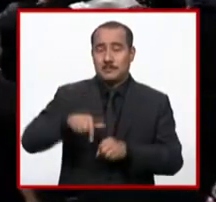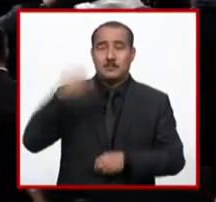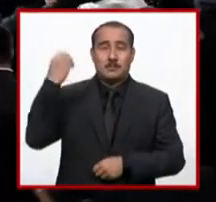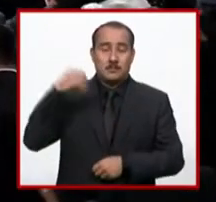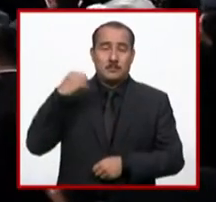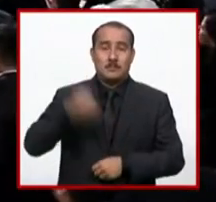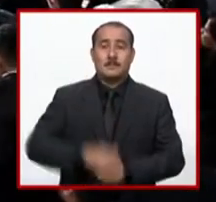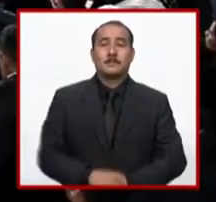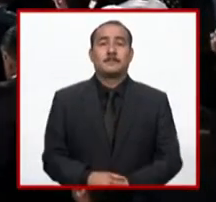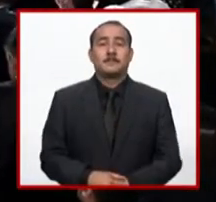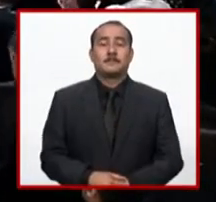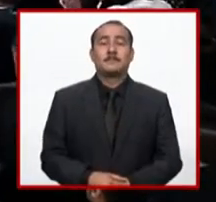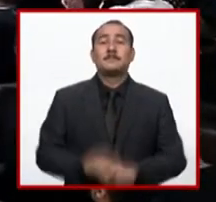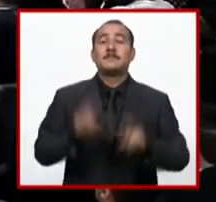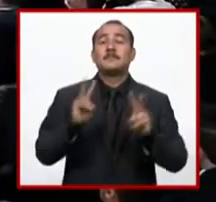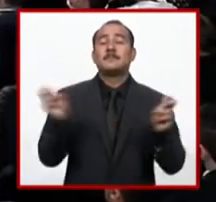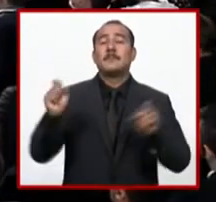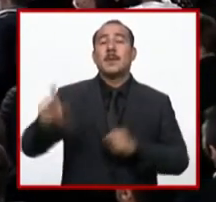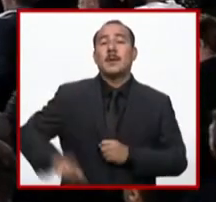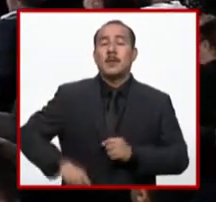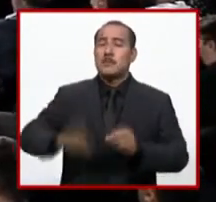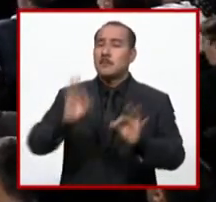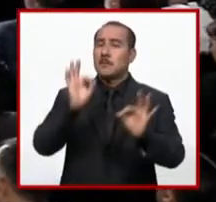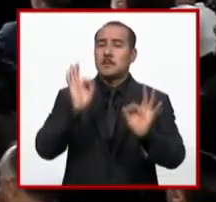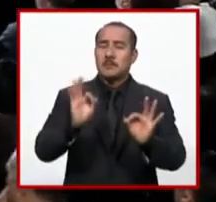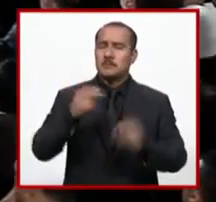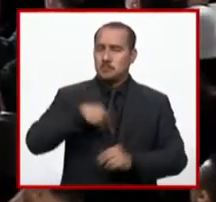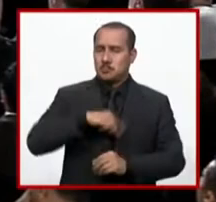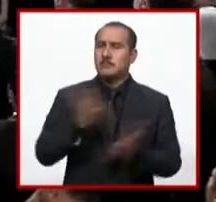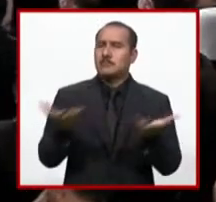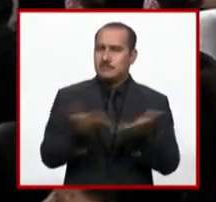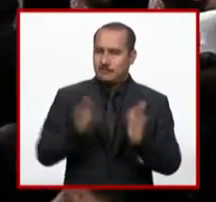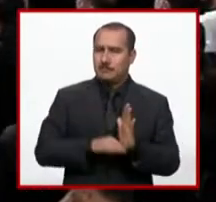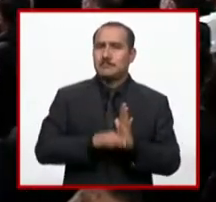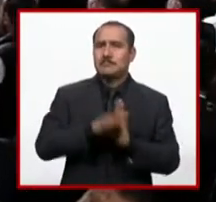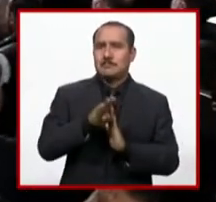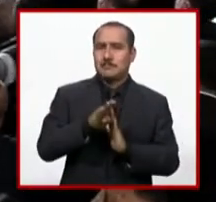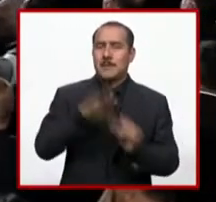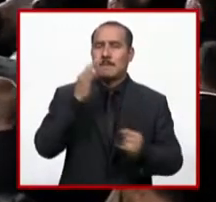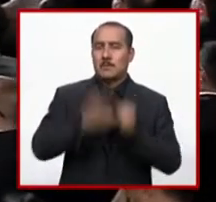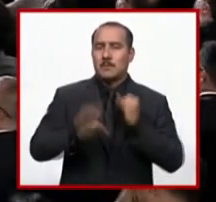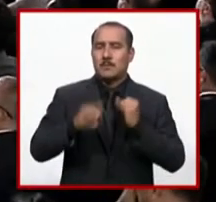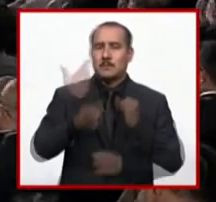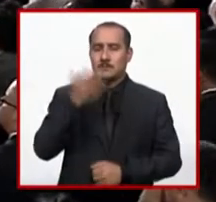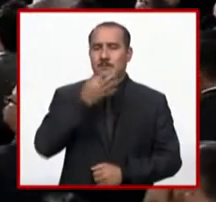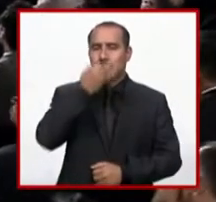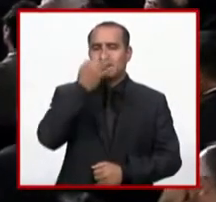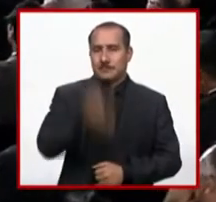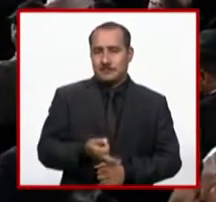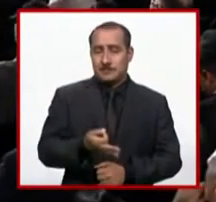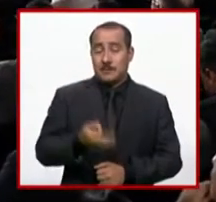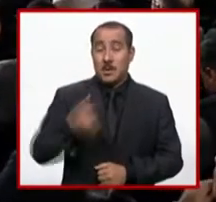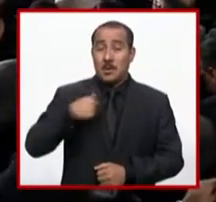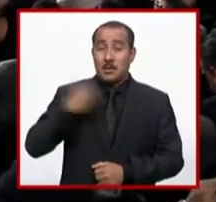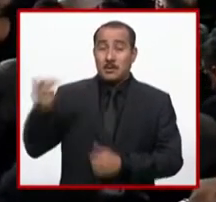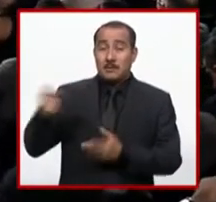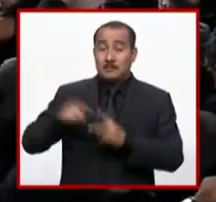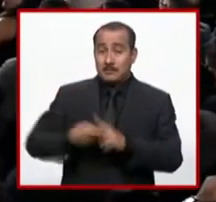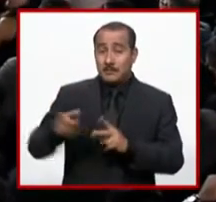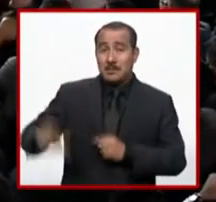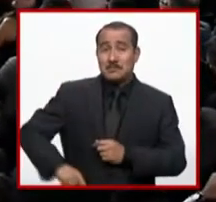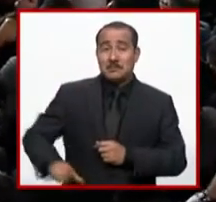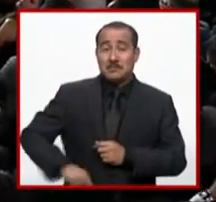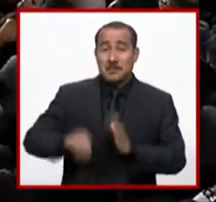Así que en el tema de gobierno eficiente estamos trabajando. Y por último, quisiera decirles que cuando llegamos al gobierno había